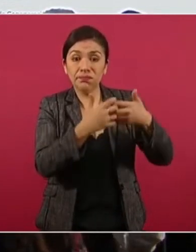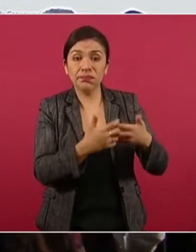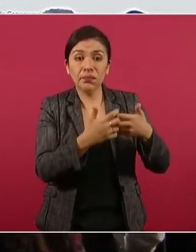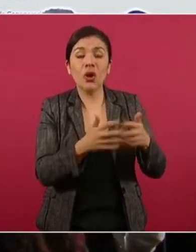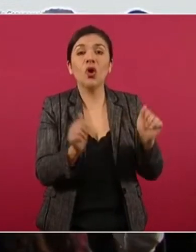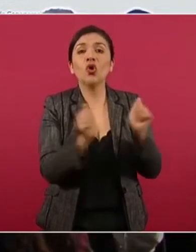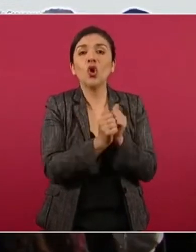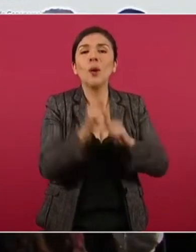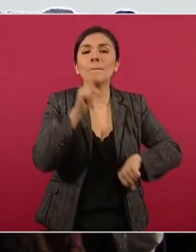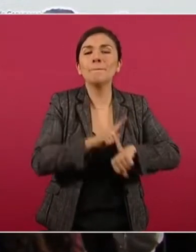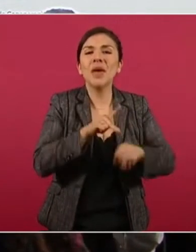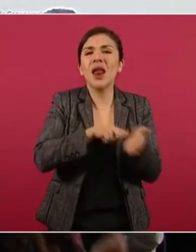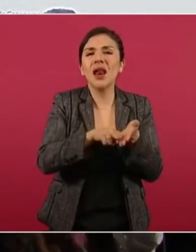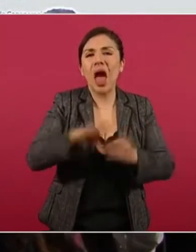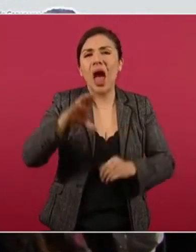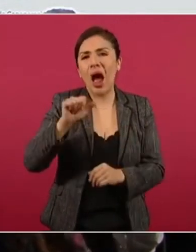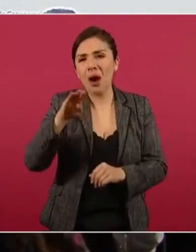con carbón o con